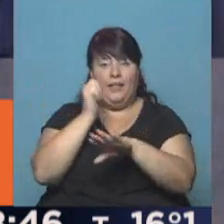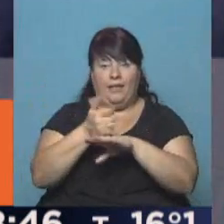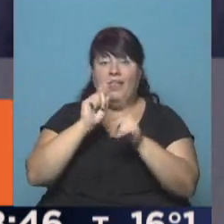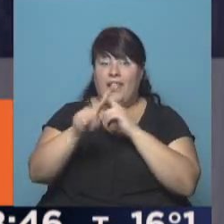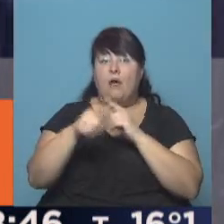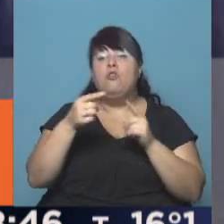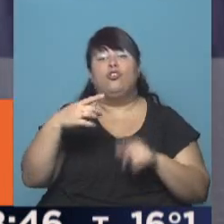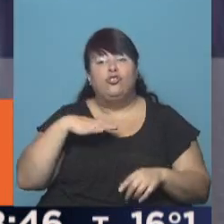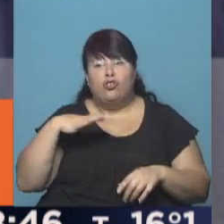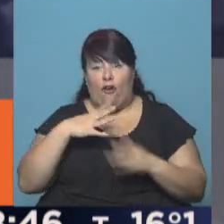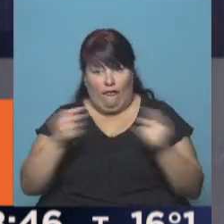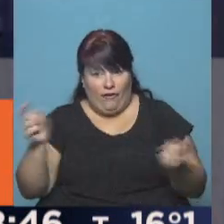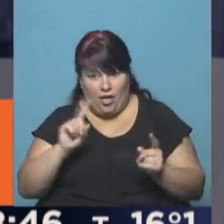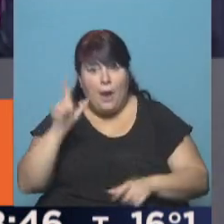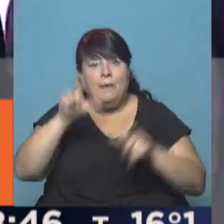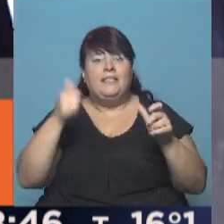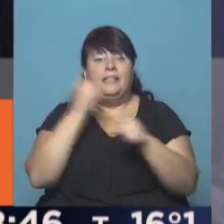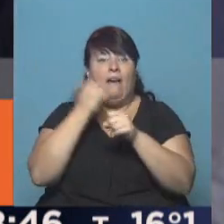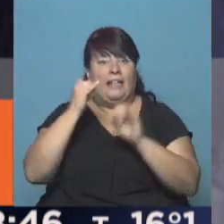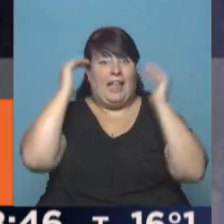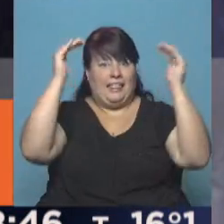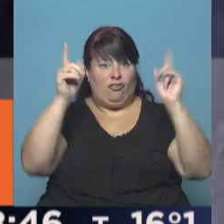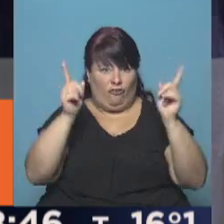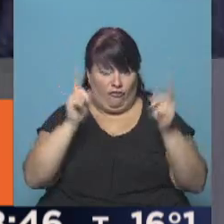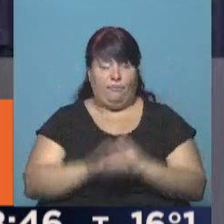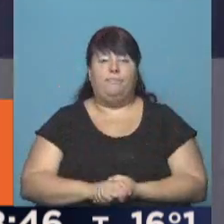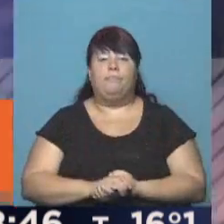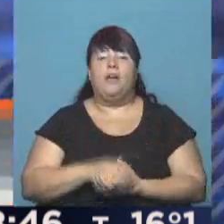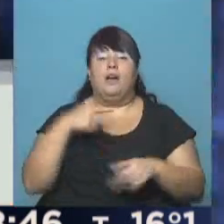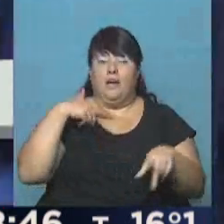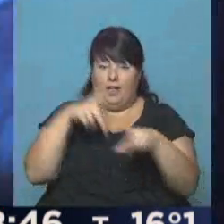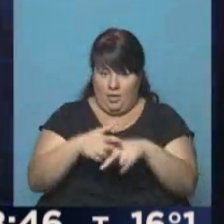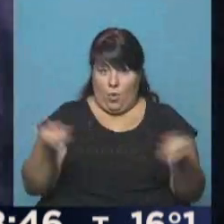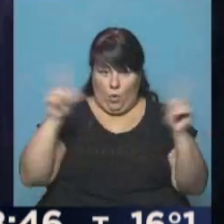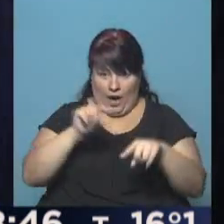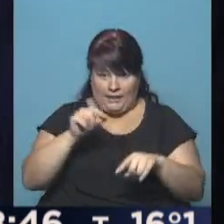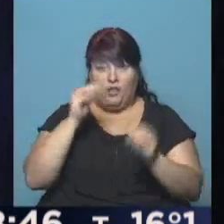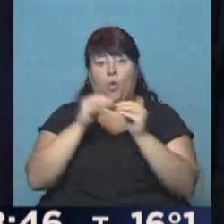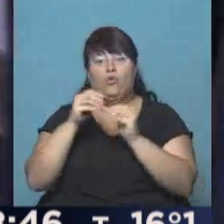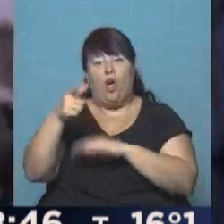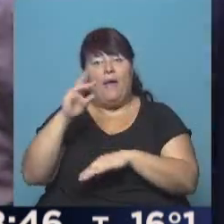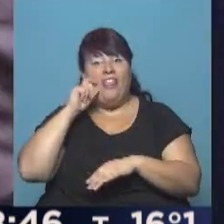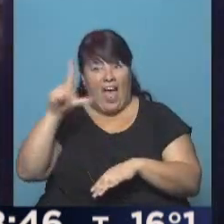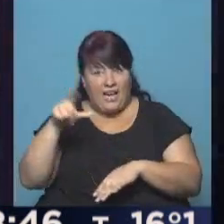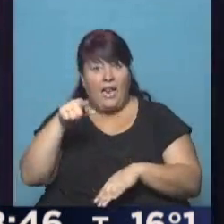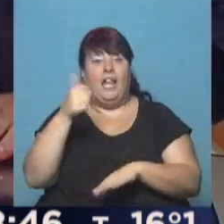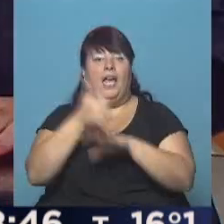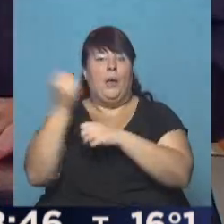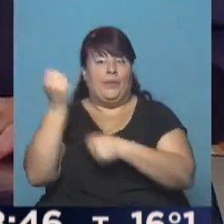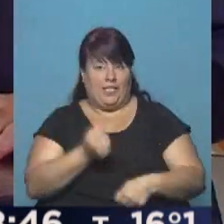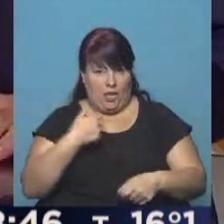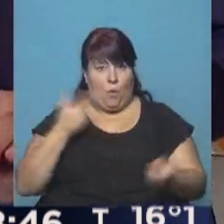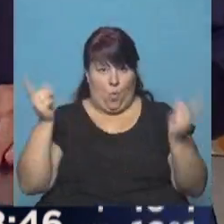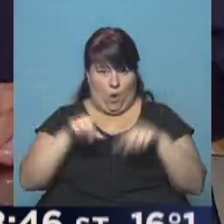porque todavía no terminó esto hay trabajadores en el techo hacemos una nueva pausa volvemos al minuto con daniel castaño allí en vicente lópez ya